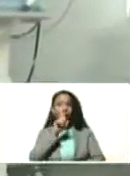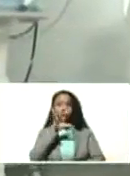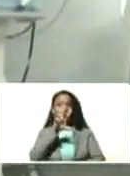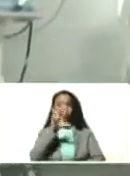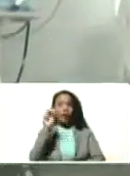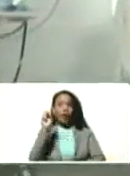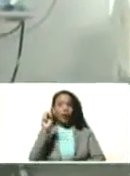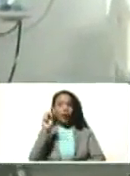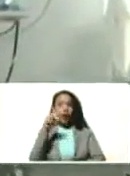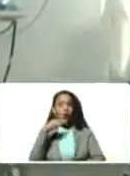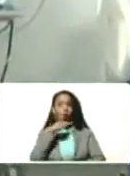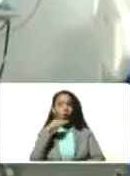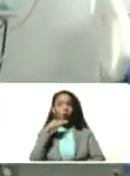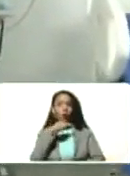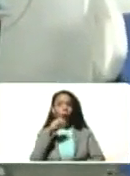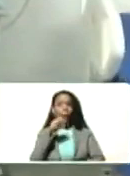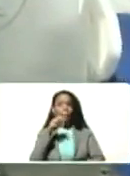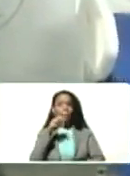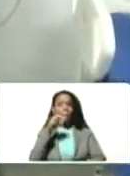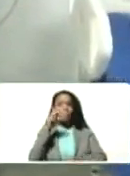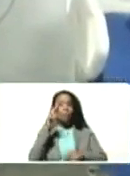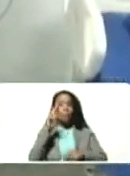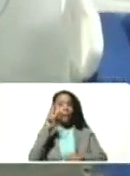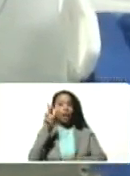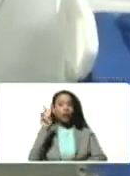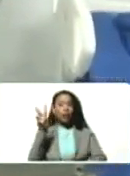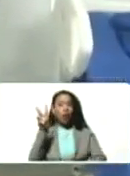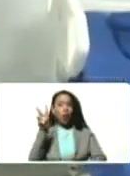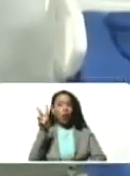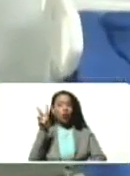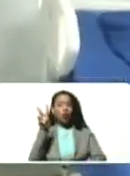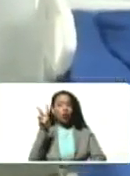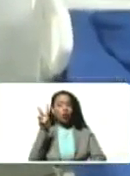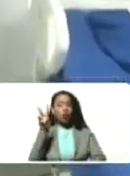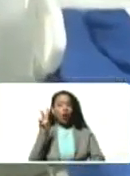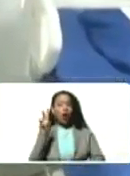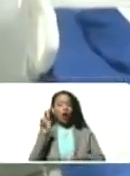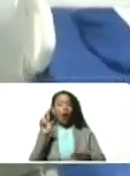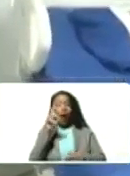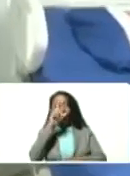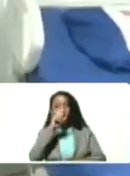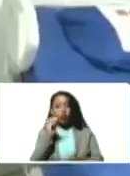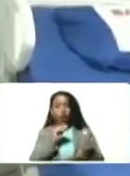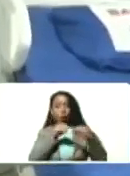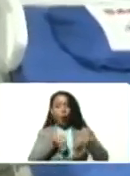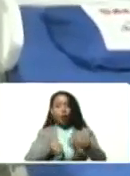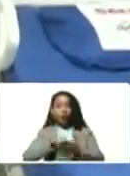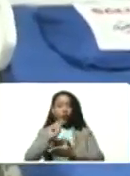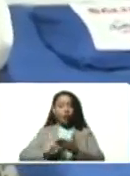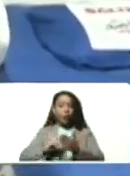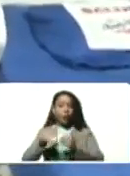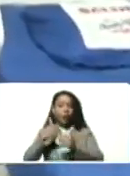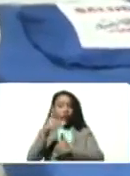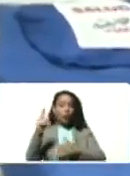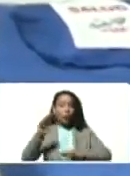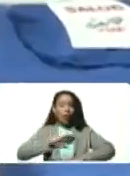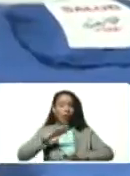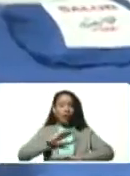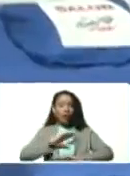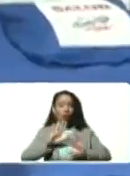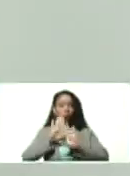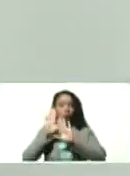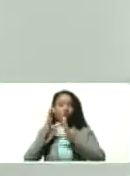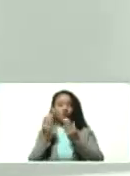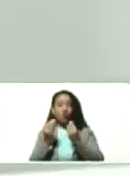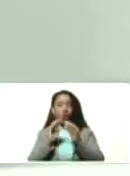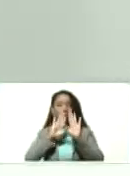octubre, 22 años de la firma del convenio integral entre Cuba y Venezuela, que ha dado, bueno, tantos beneficios y que ha